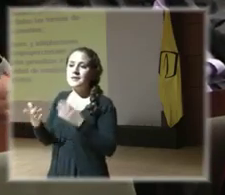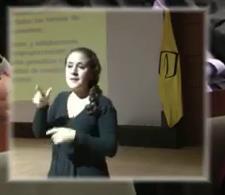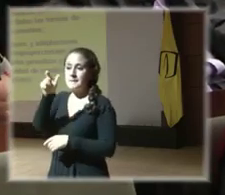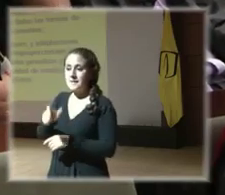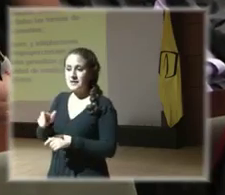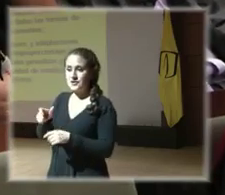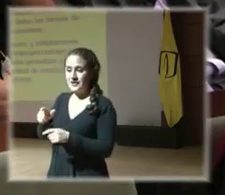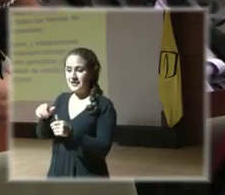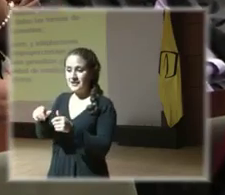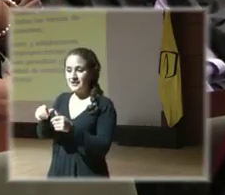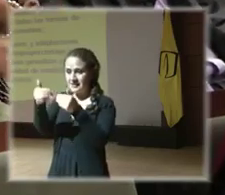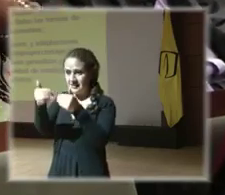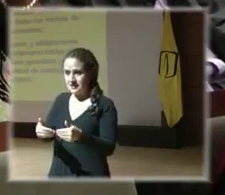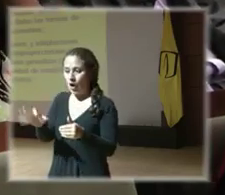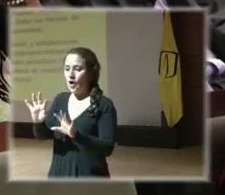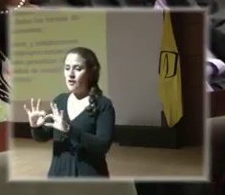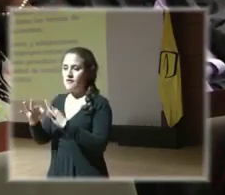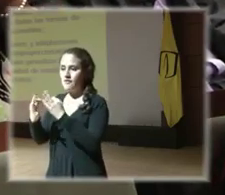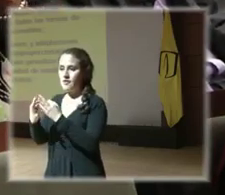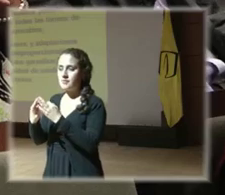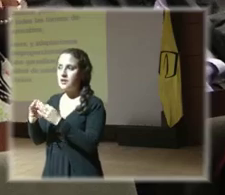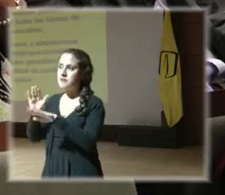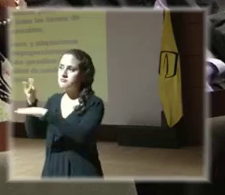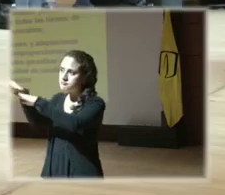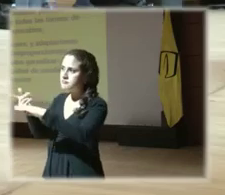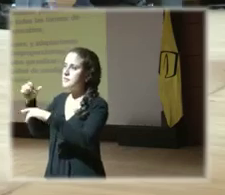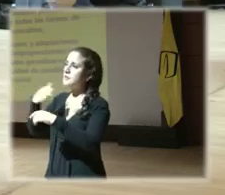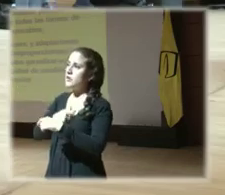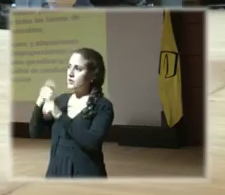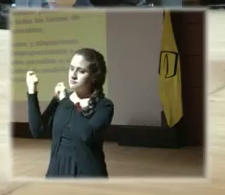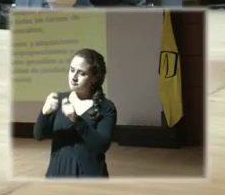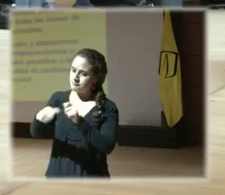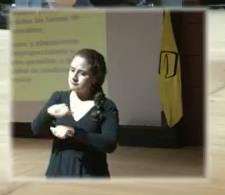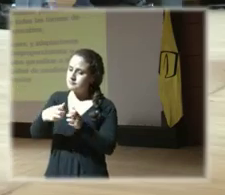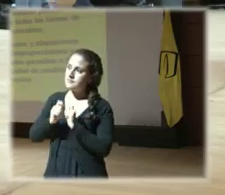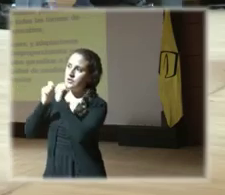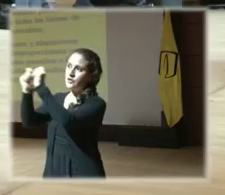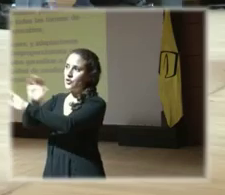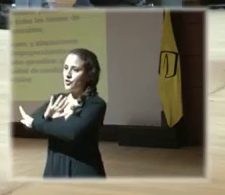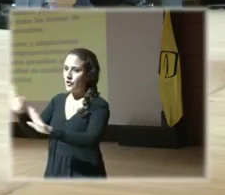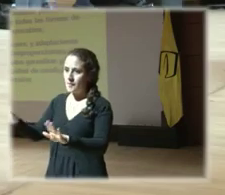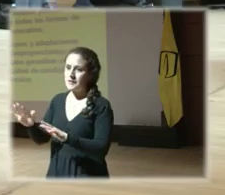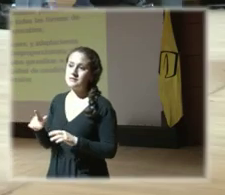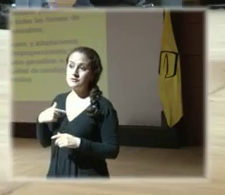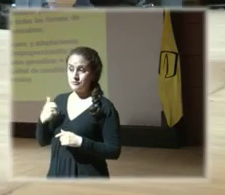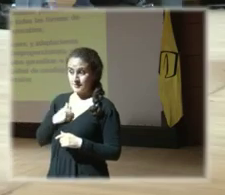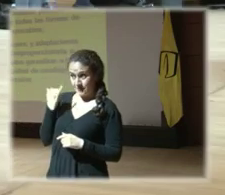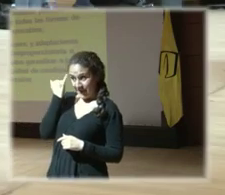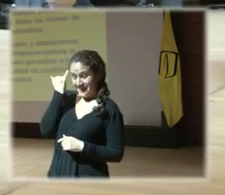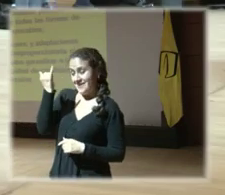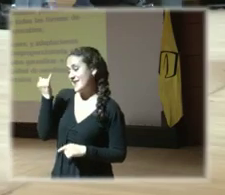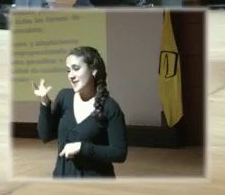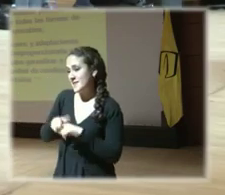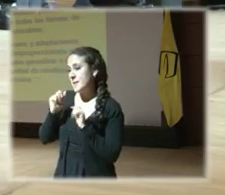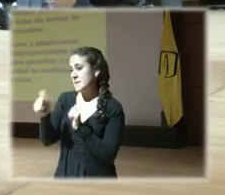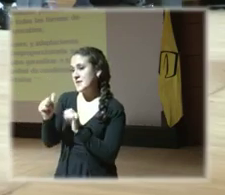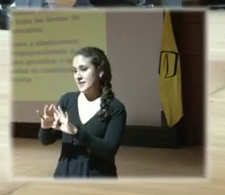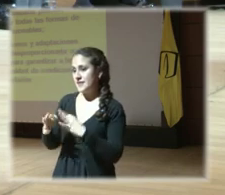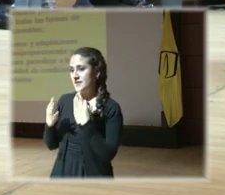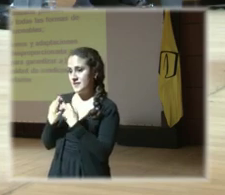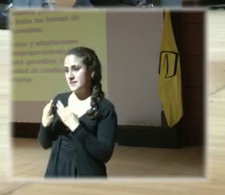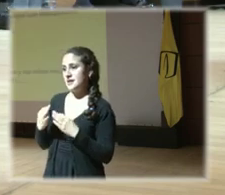discapacidad o su familia toma la decisión de reversarla. No es algo que nosotros nos podamos como inventar. Tiene que